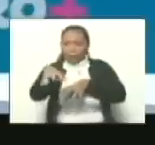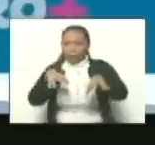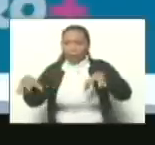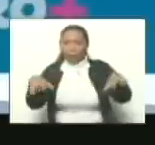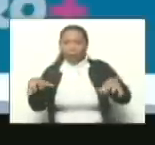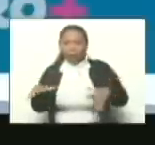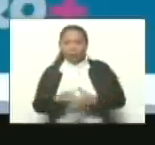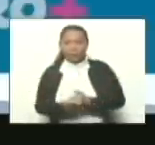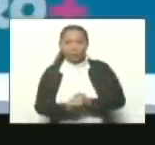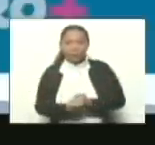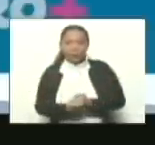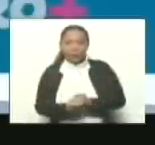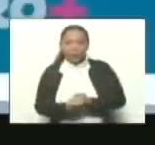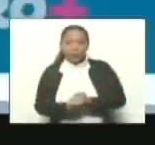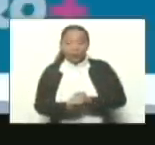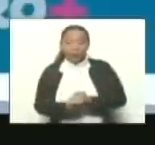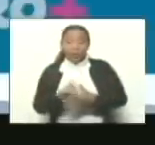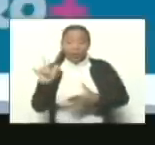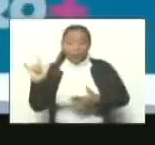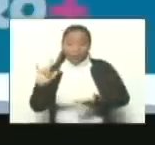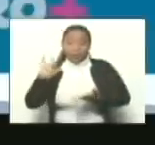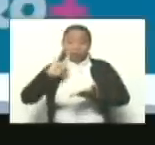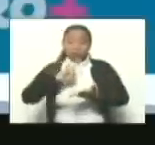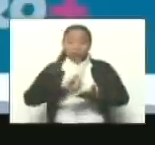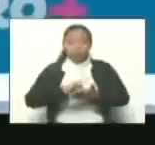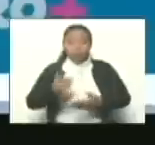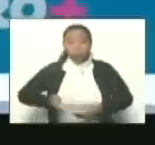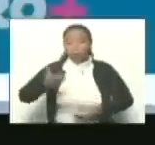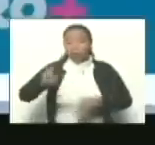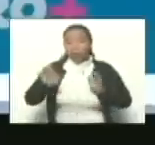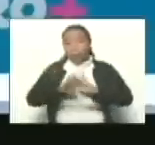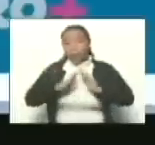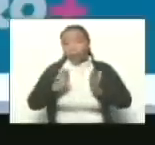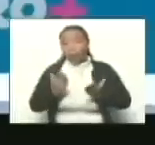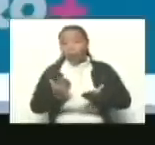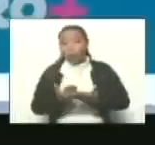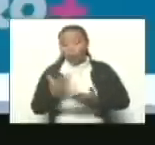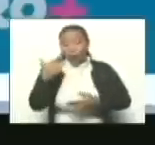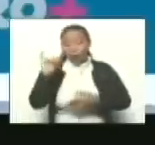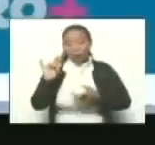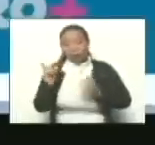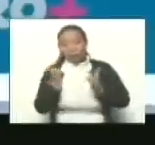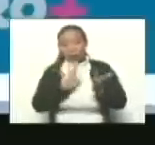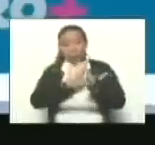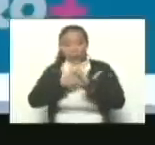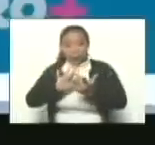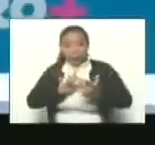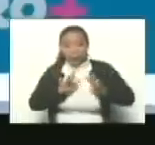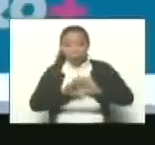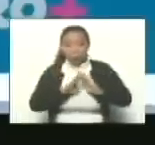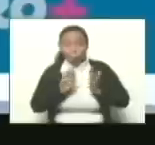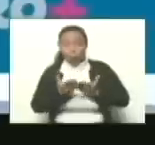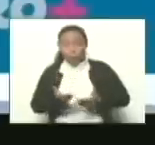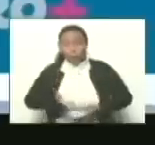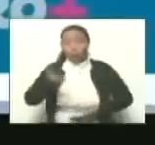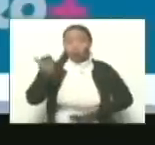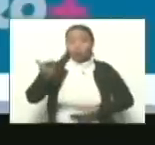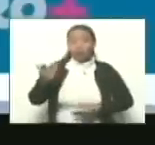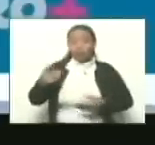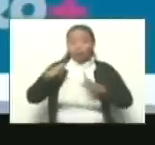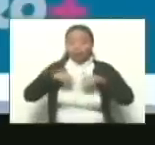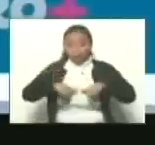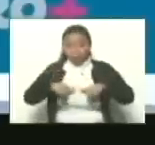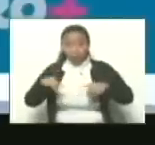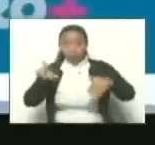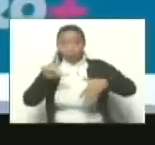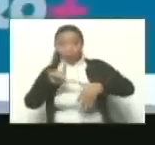Viasa era una línea de gran prestigio mundial. Tenía todas las conexiones con el mundo, con América Latina, con el